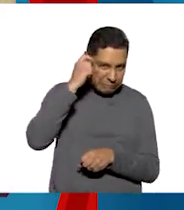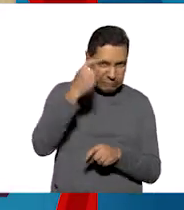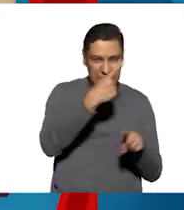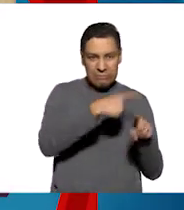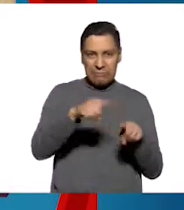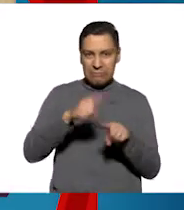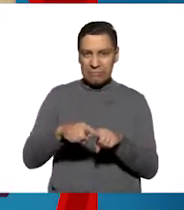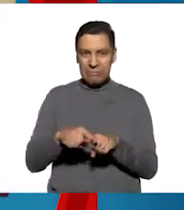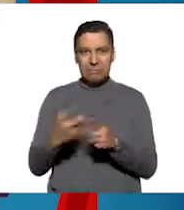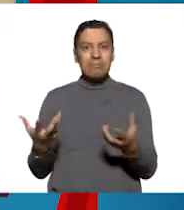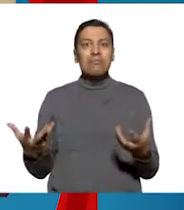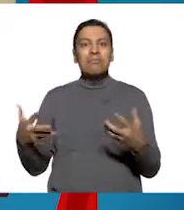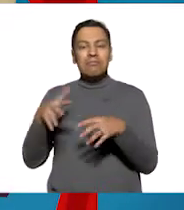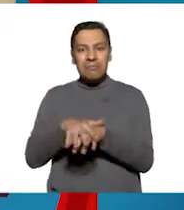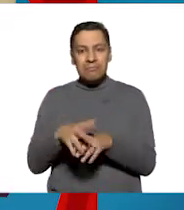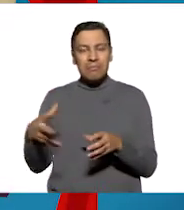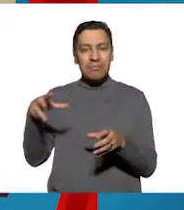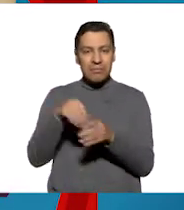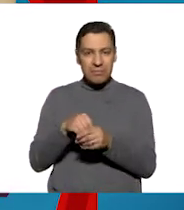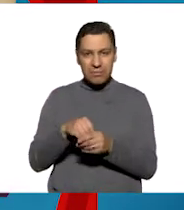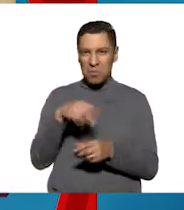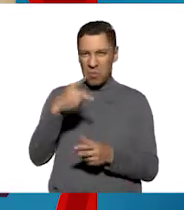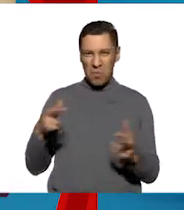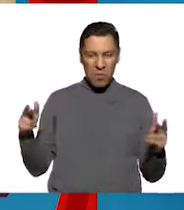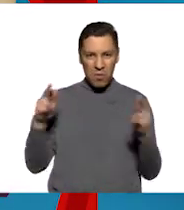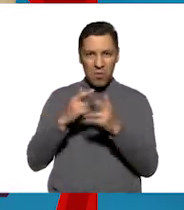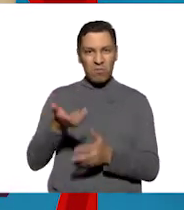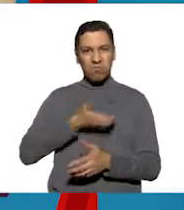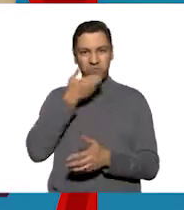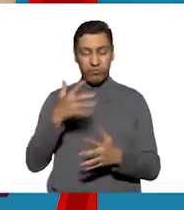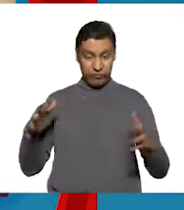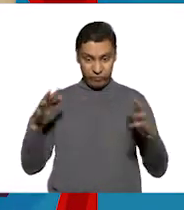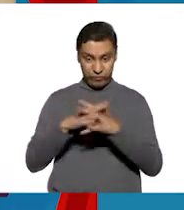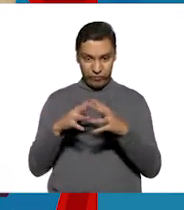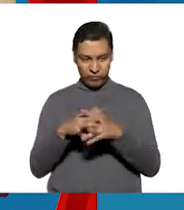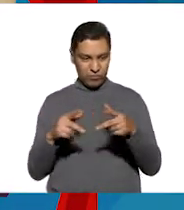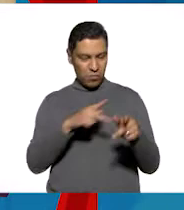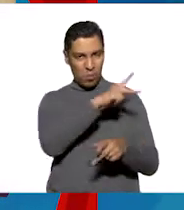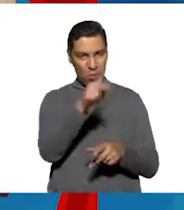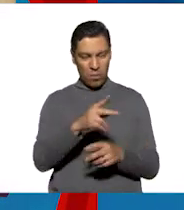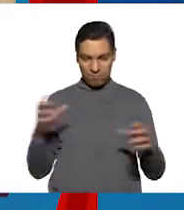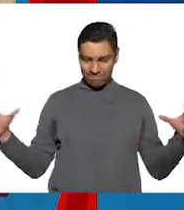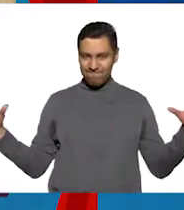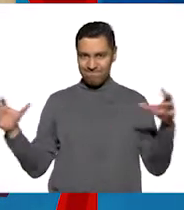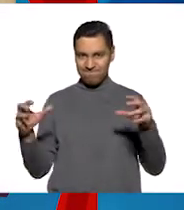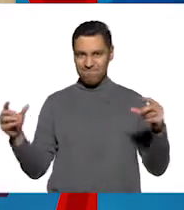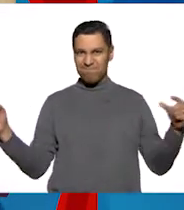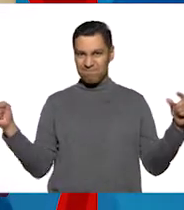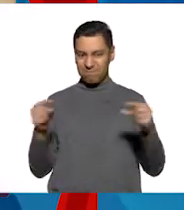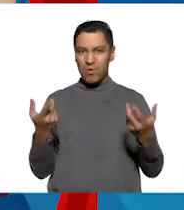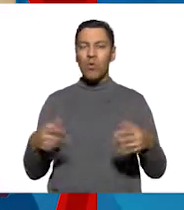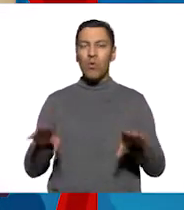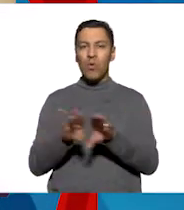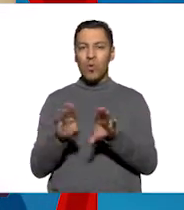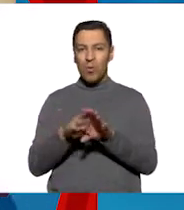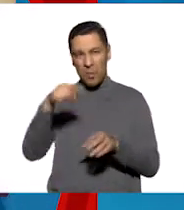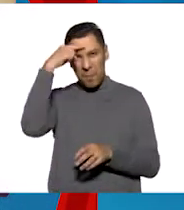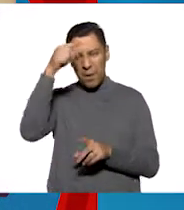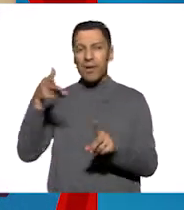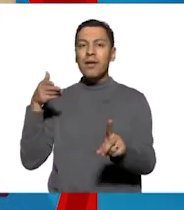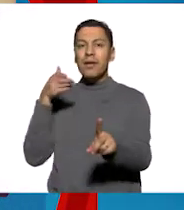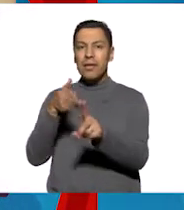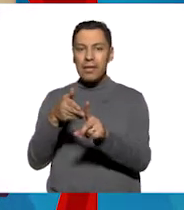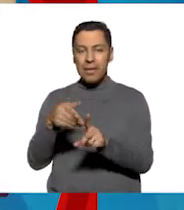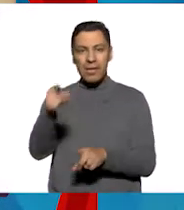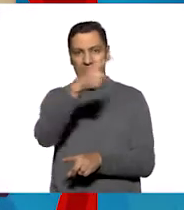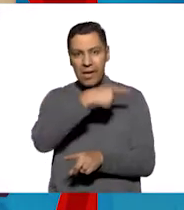ritos. Las guerras floridas, que eran batallas pactadas entre los pueblos contrincantes, se hacían con el propósito de